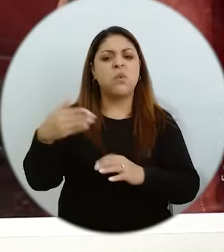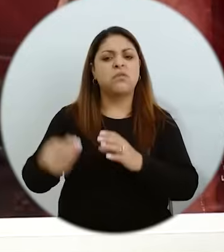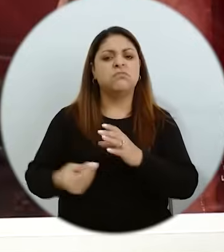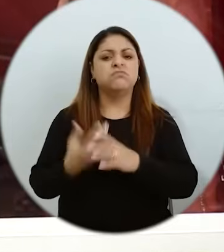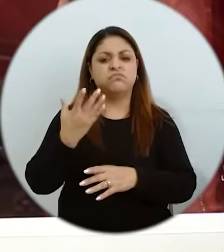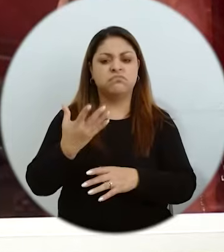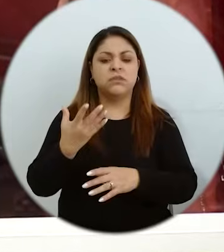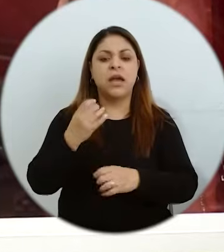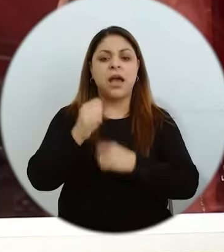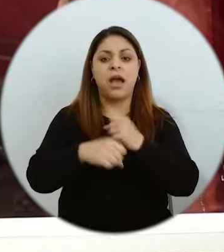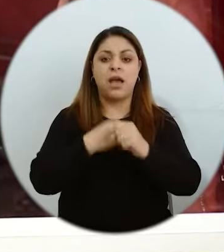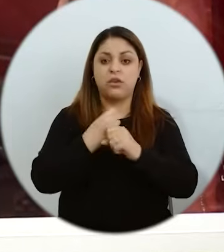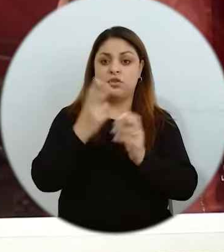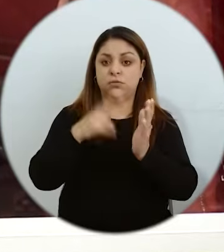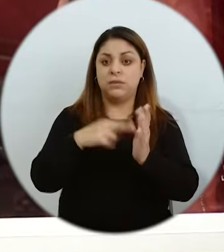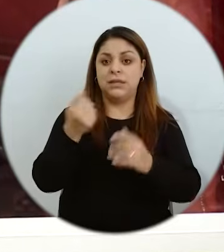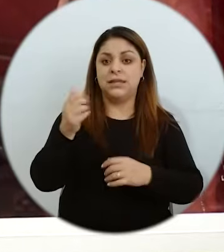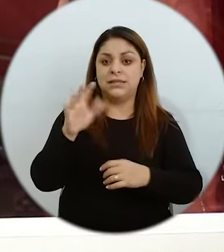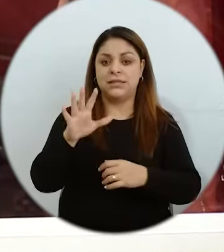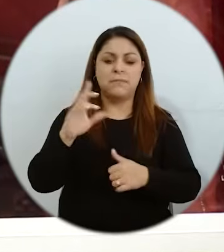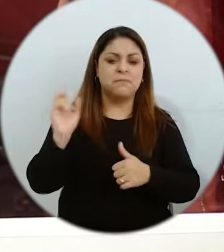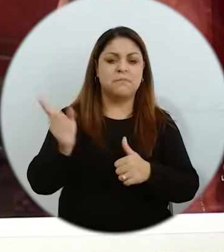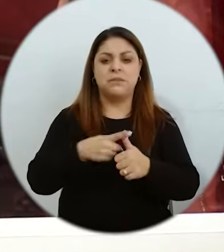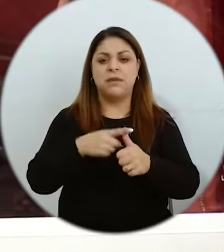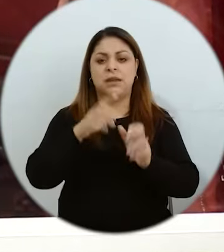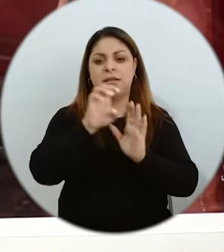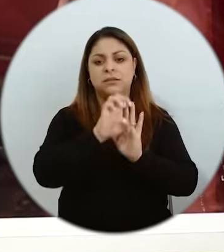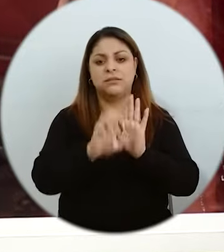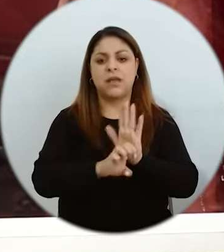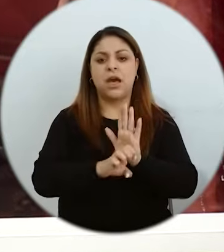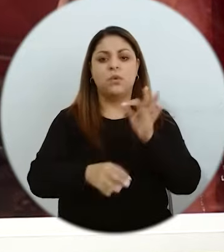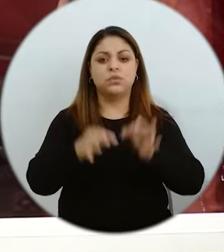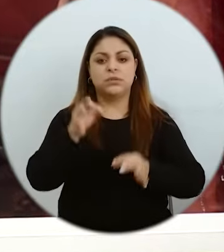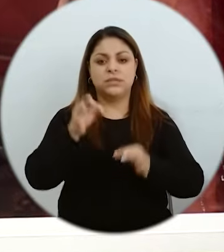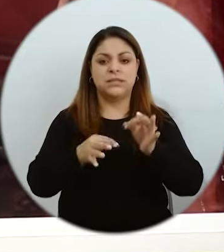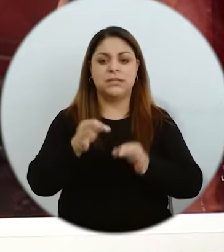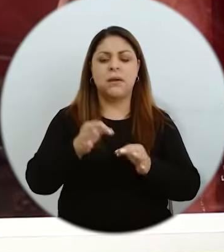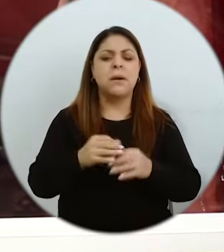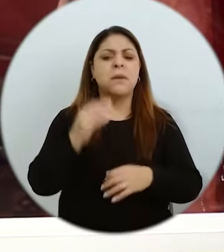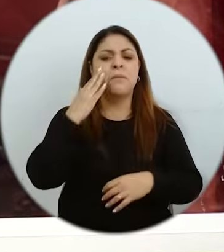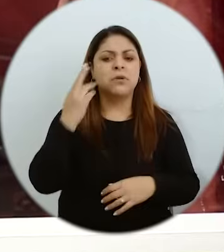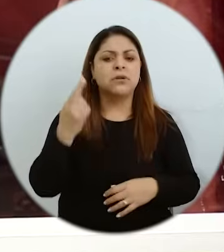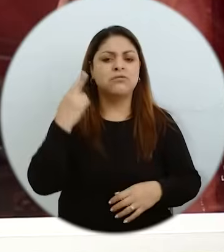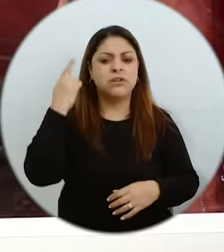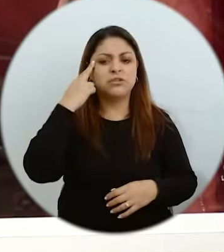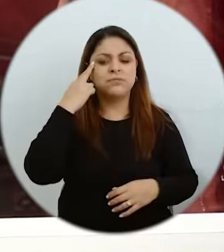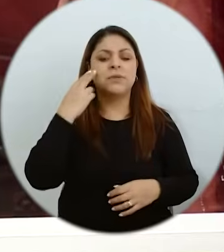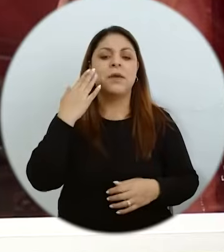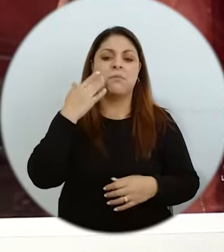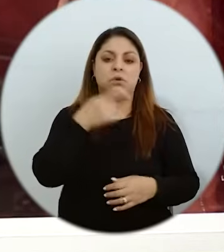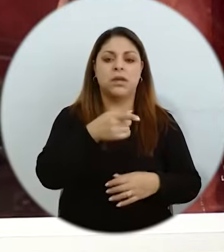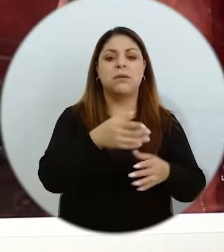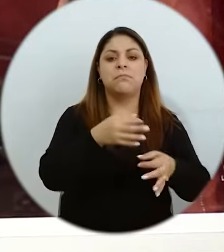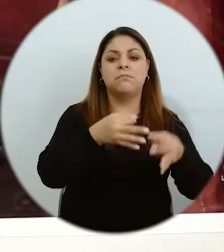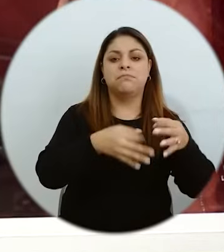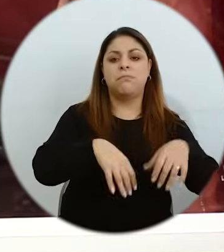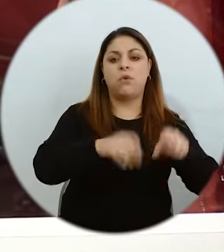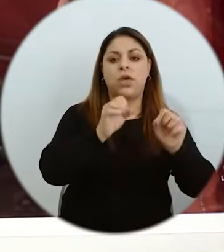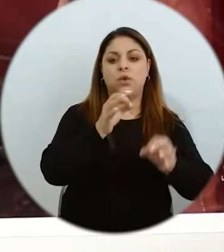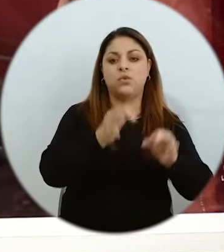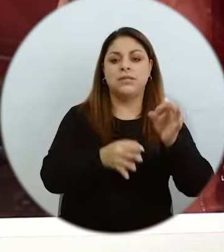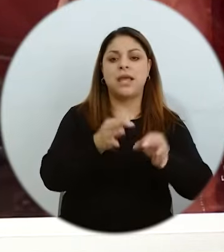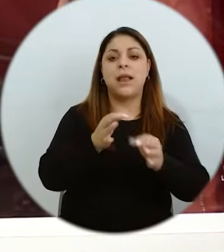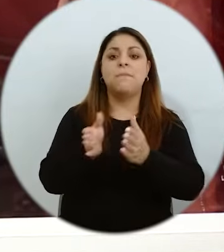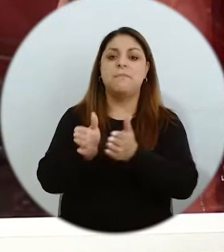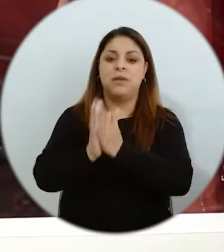Judicial. Nació en el año 2015, fue el primer Estado de la Justicia. Nació a raíz de